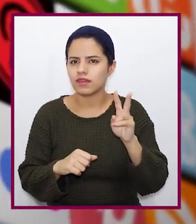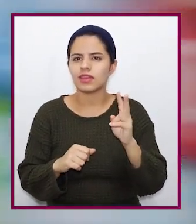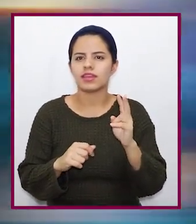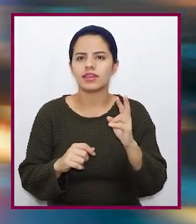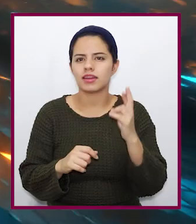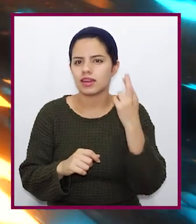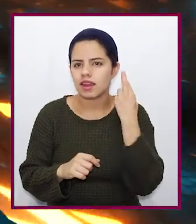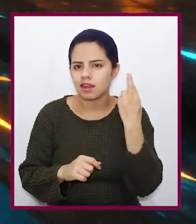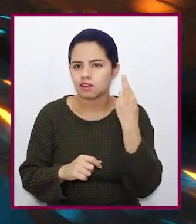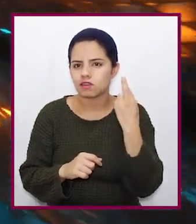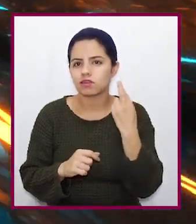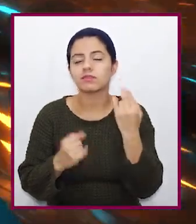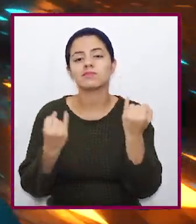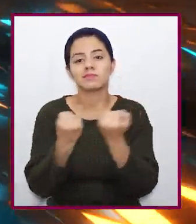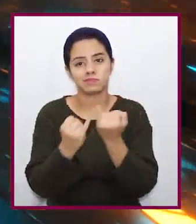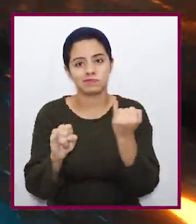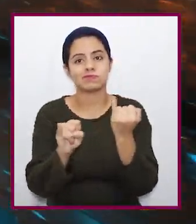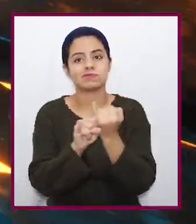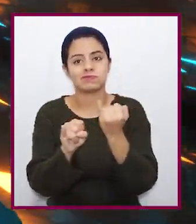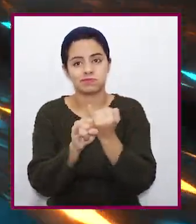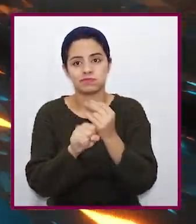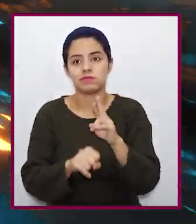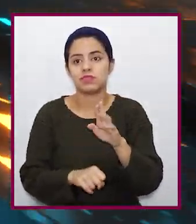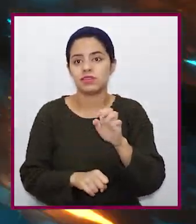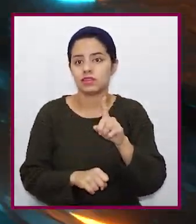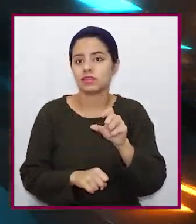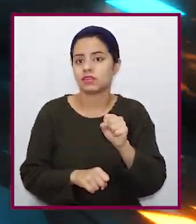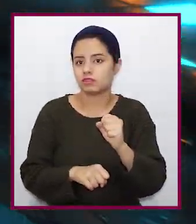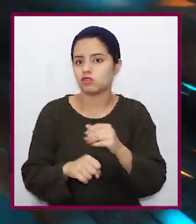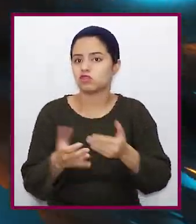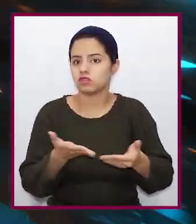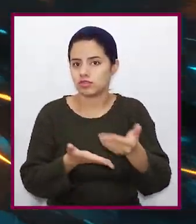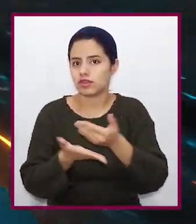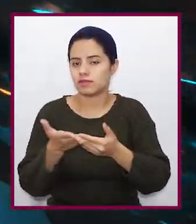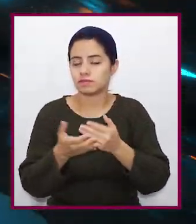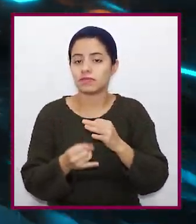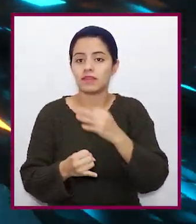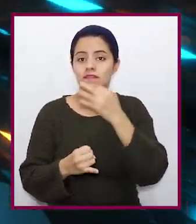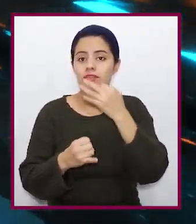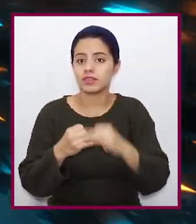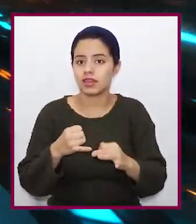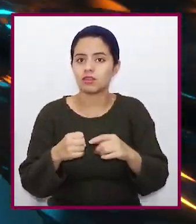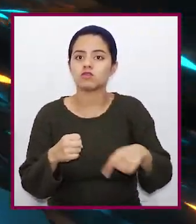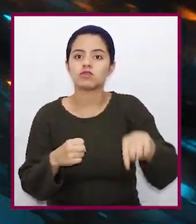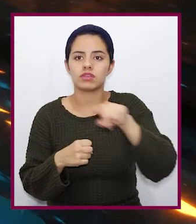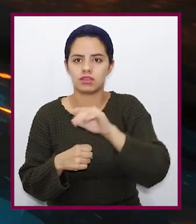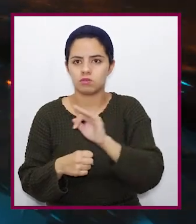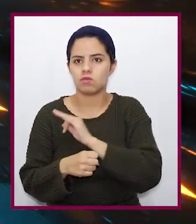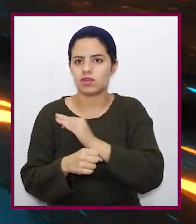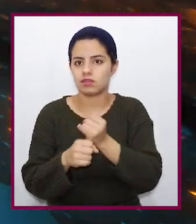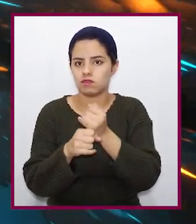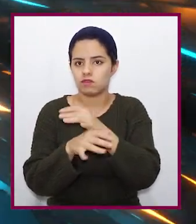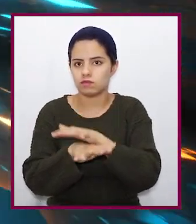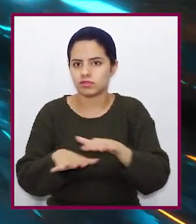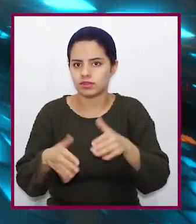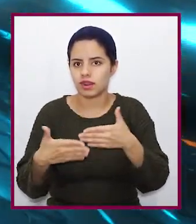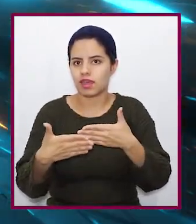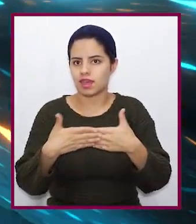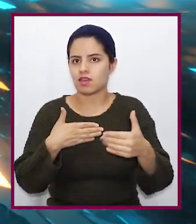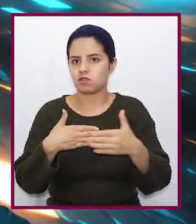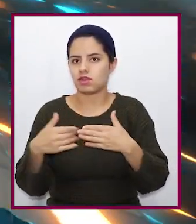sociales. Finalmente, tenemos el derecho a la actualización de informes en